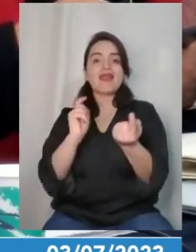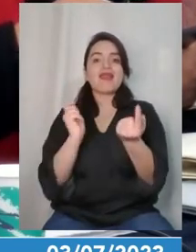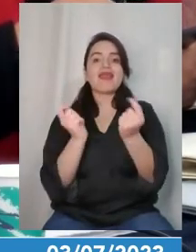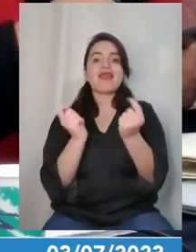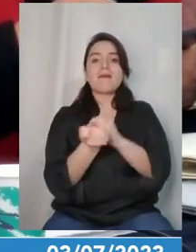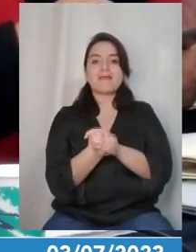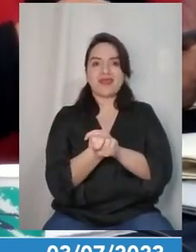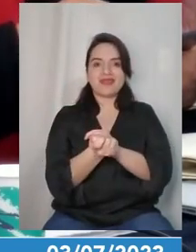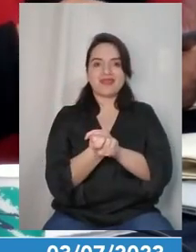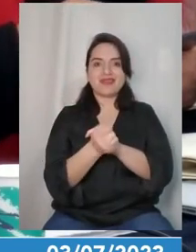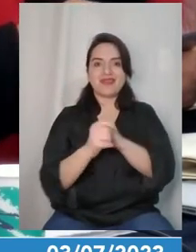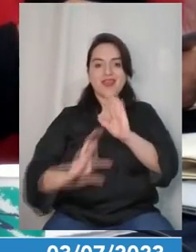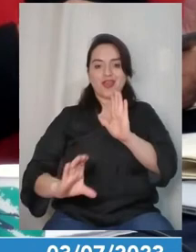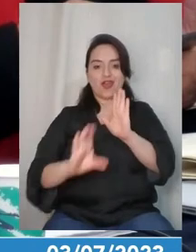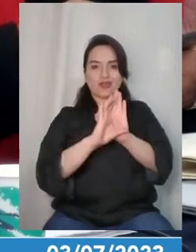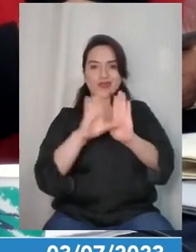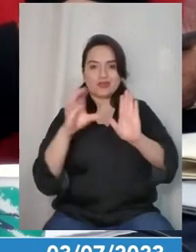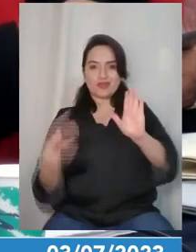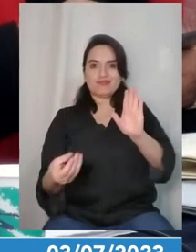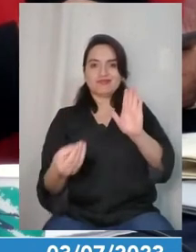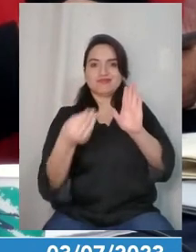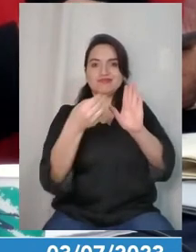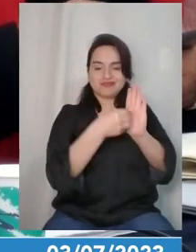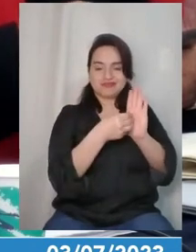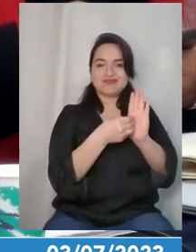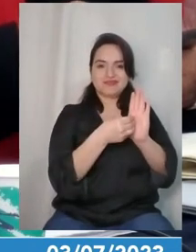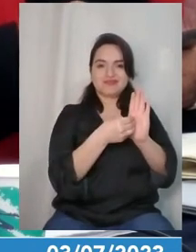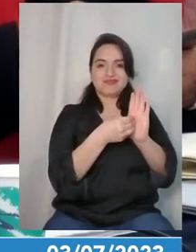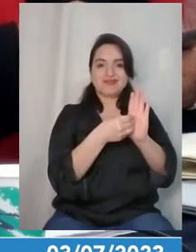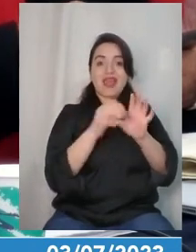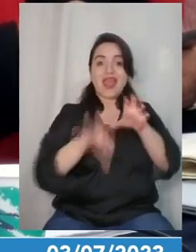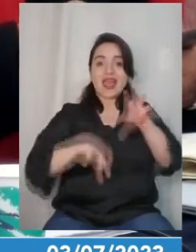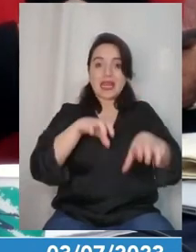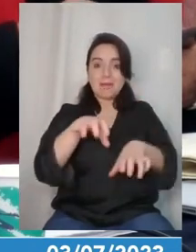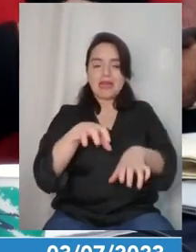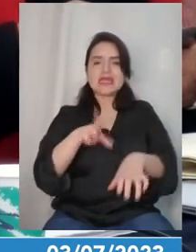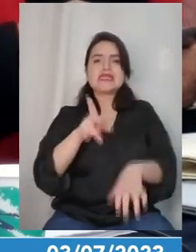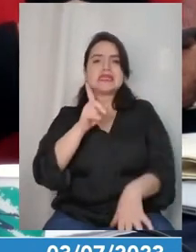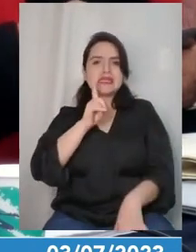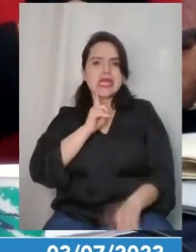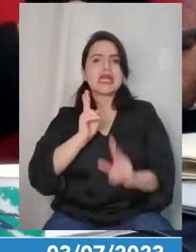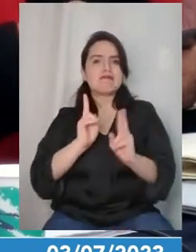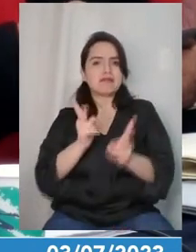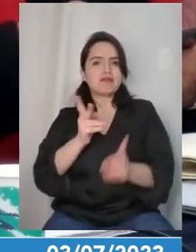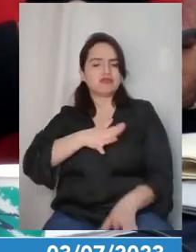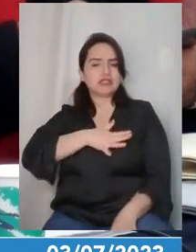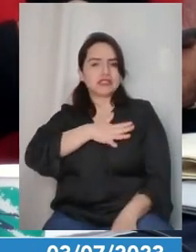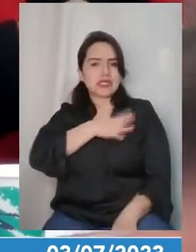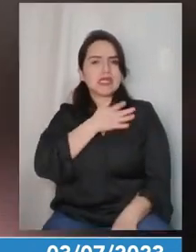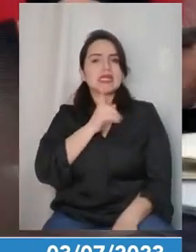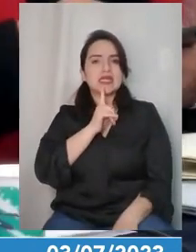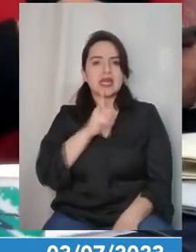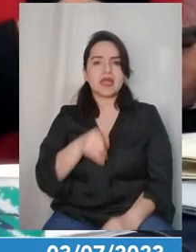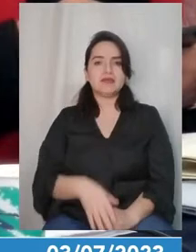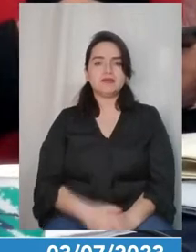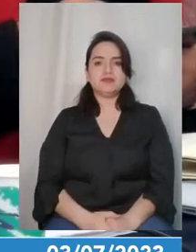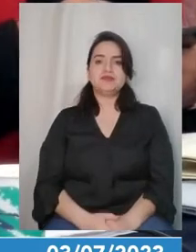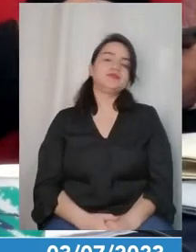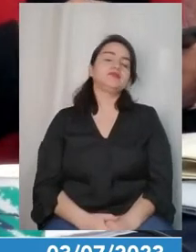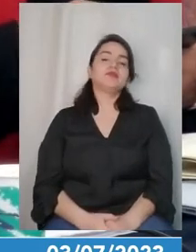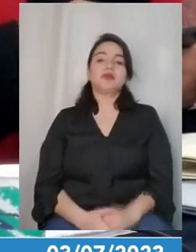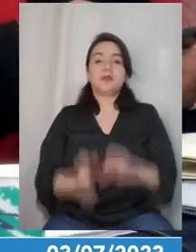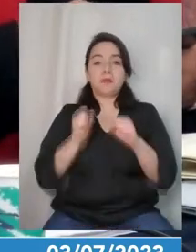norma constitucional, considerando a los animales como seres sintientes, ¿cierto? ¿Podríamos avanzar a